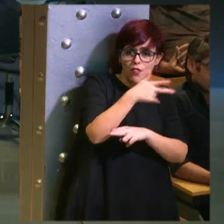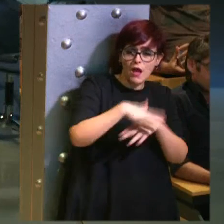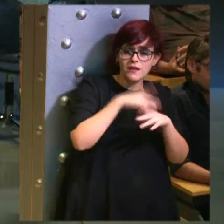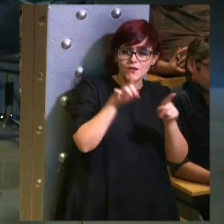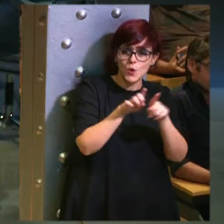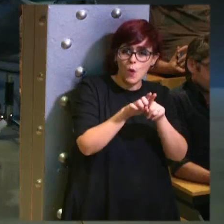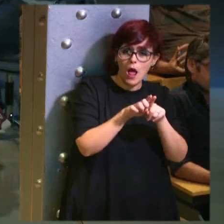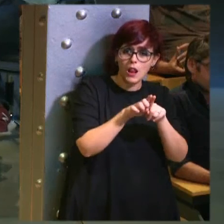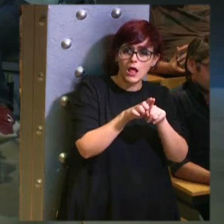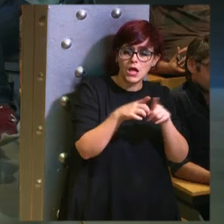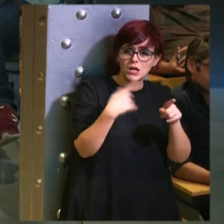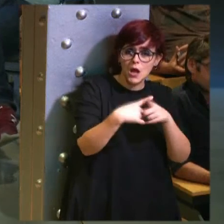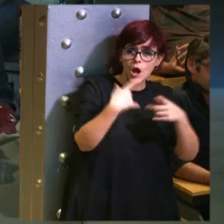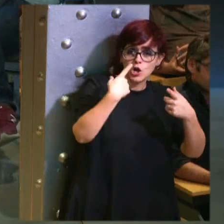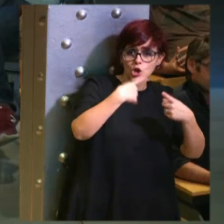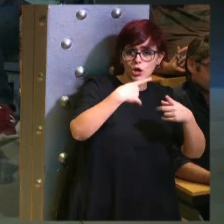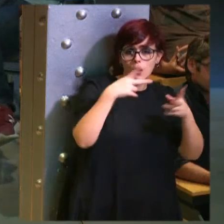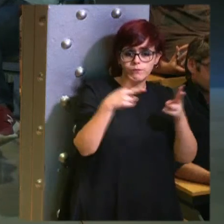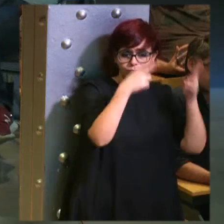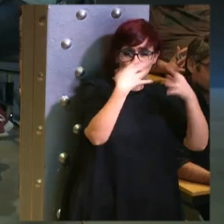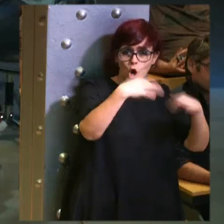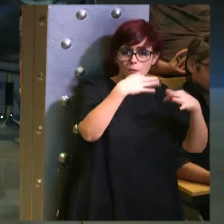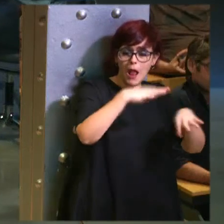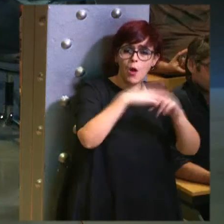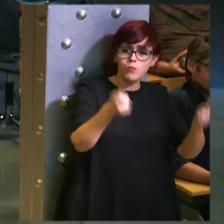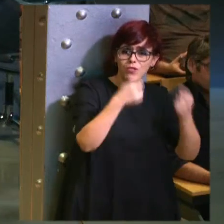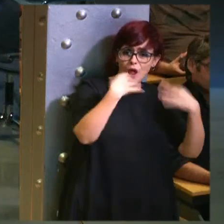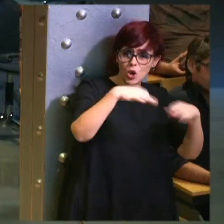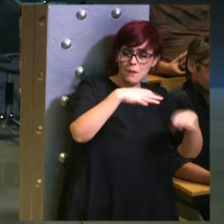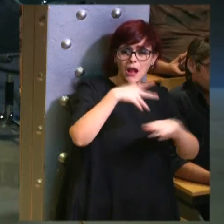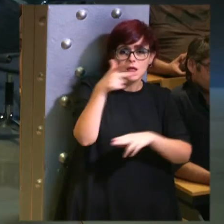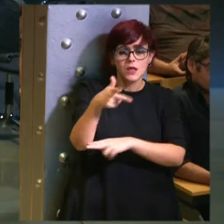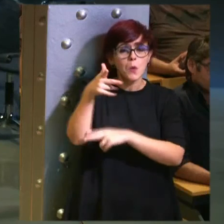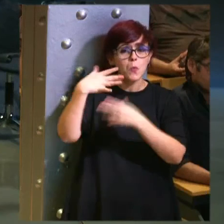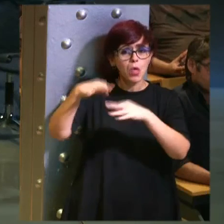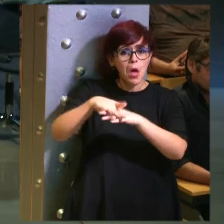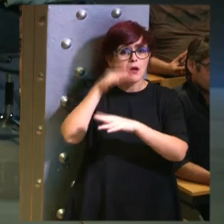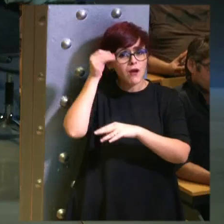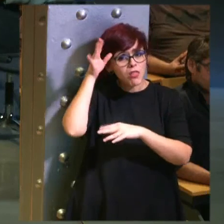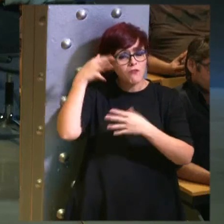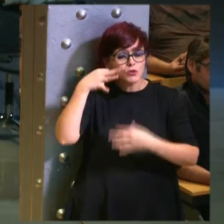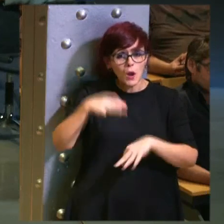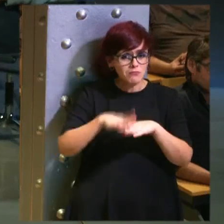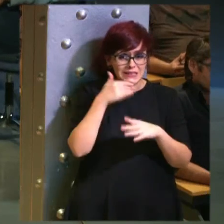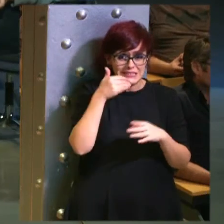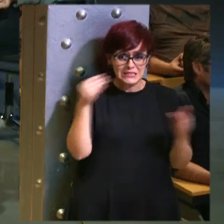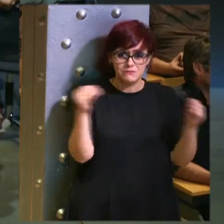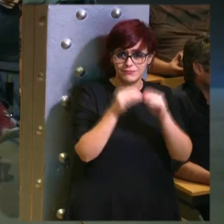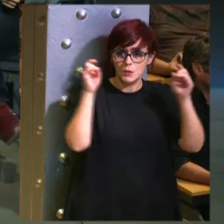en paralelo un montón de piezas normales, digamos, como publicidad convencional, y los rodajes eran prácticamente idénticos, ¿no? O sea, que no